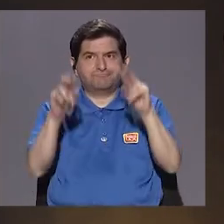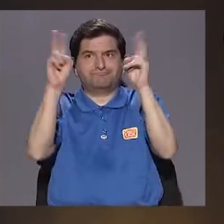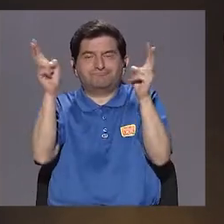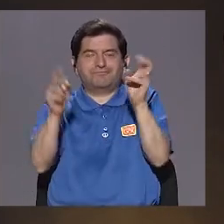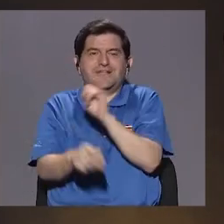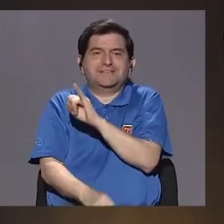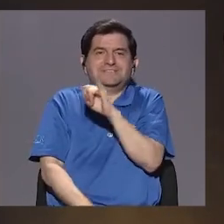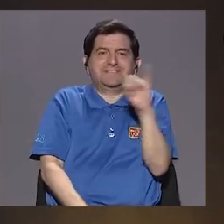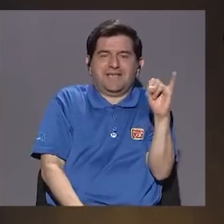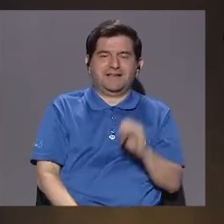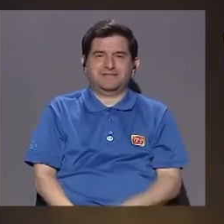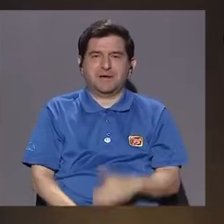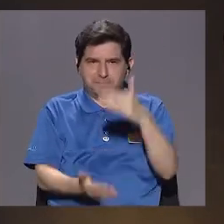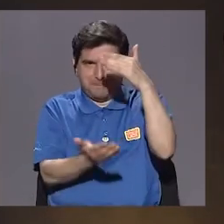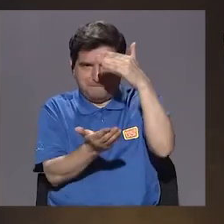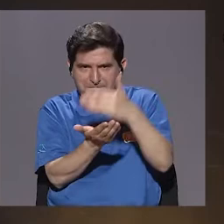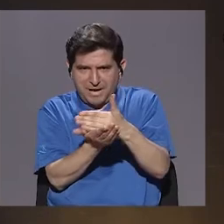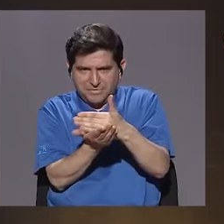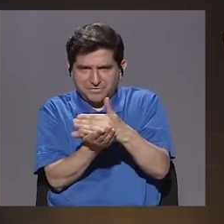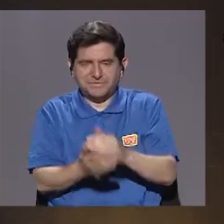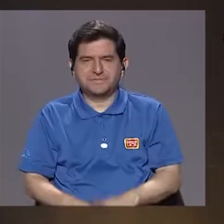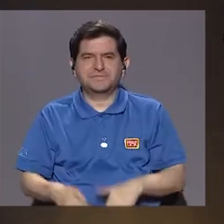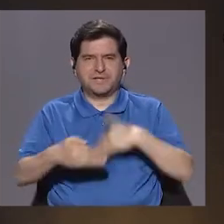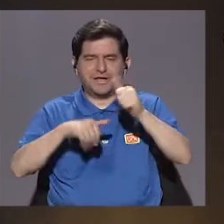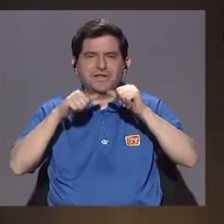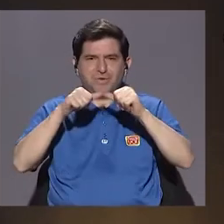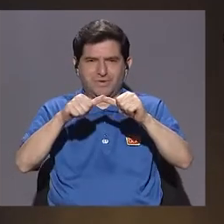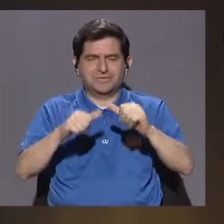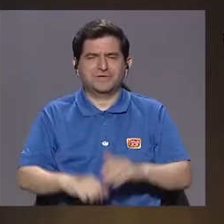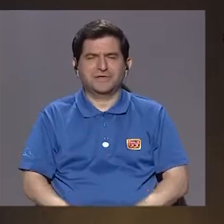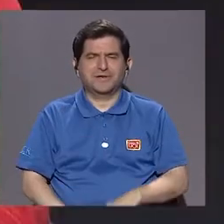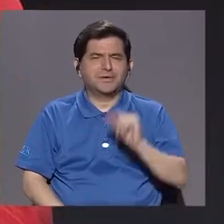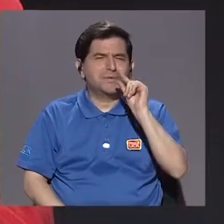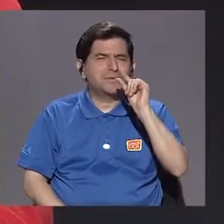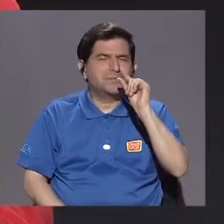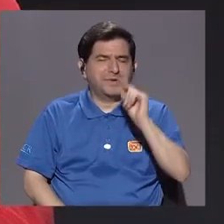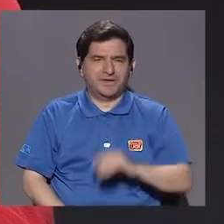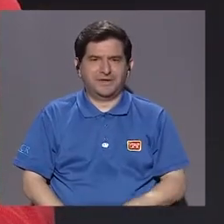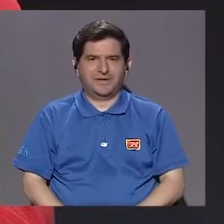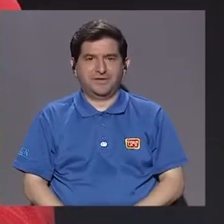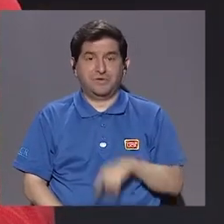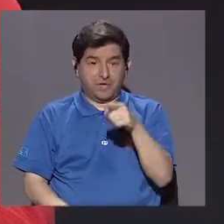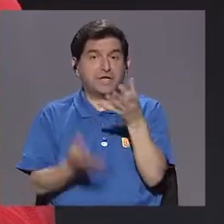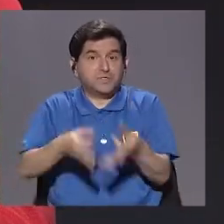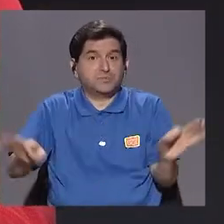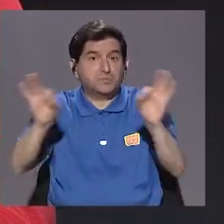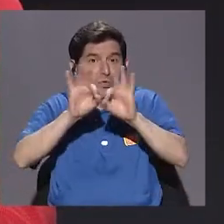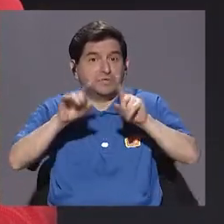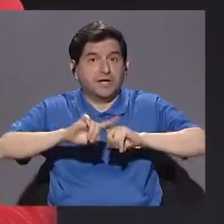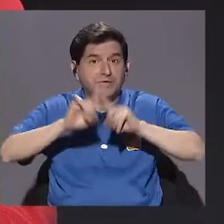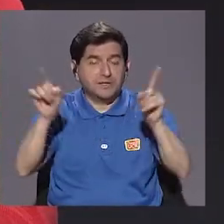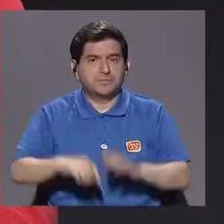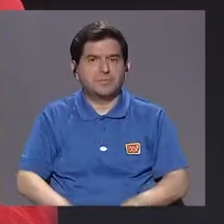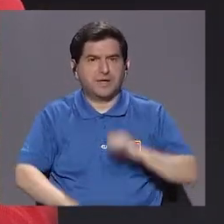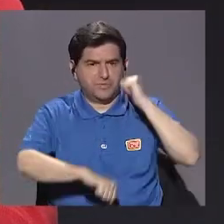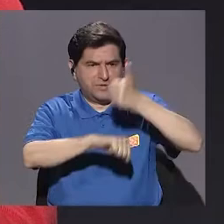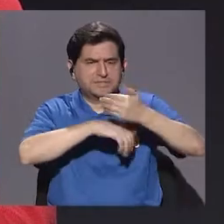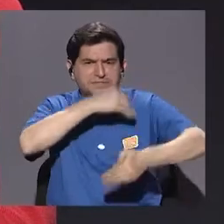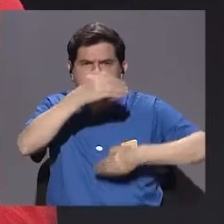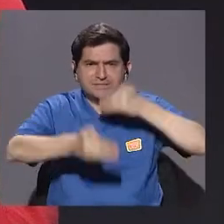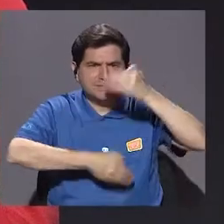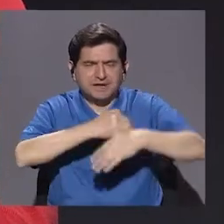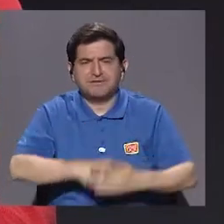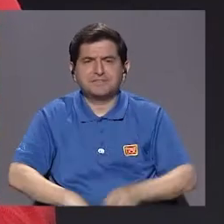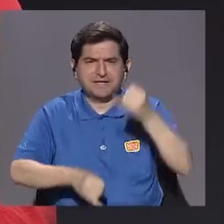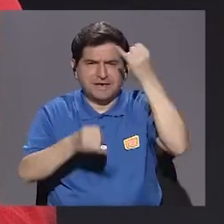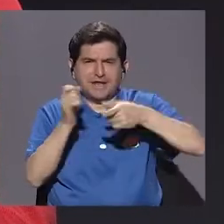la izquierda vamos a ir a una pausa y seguimos en segundo si es importante eso pero eso ha marcado un proceso que